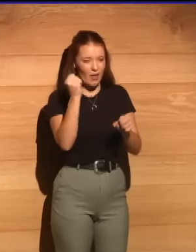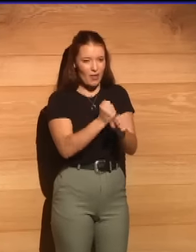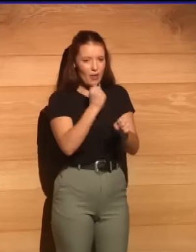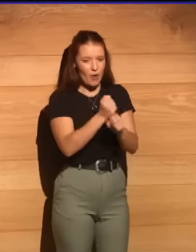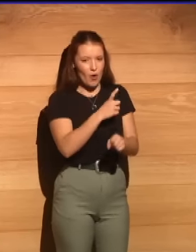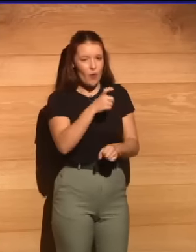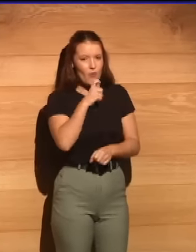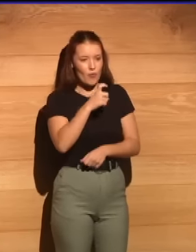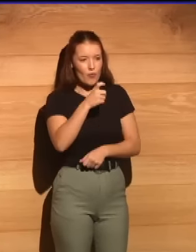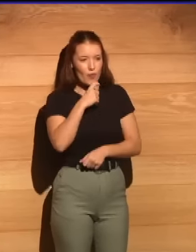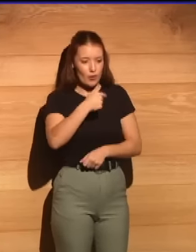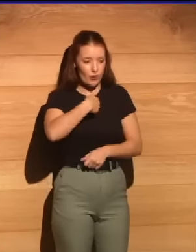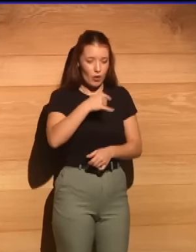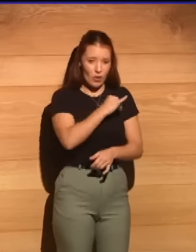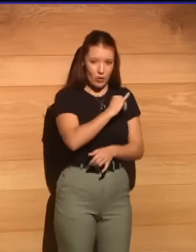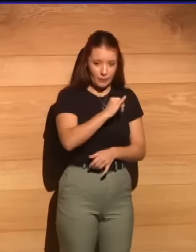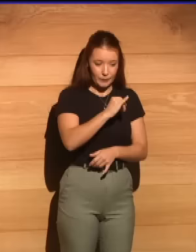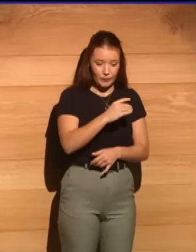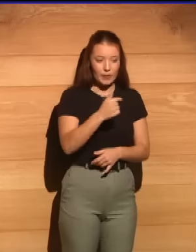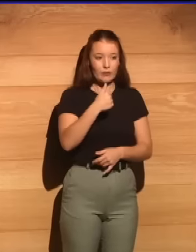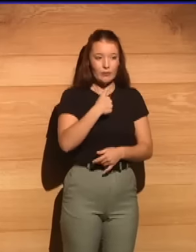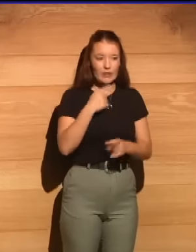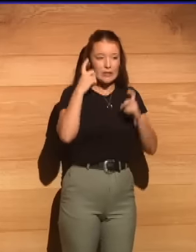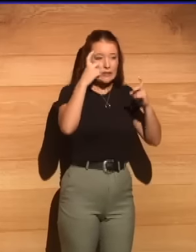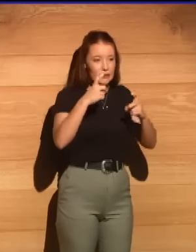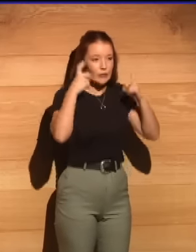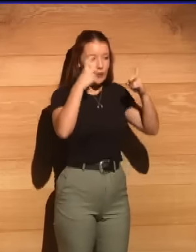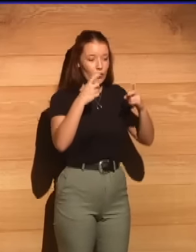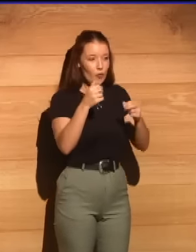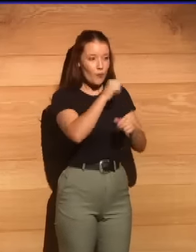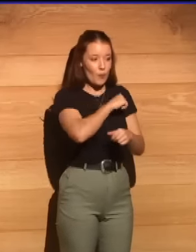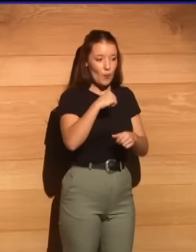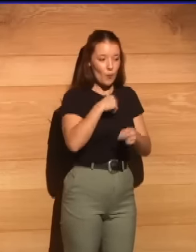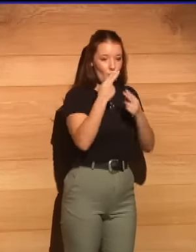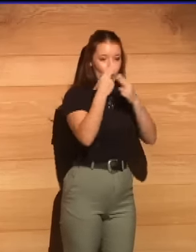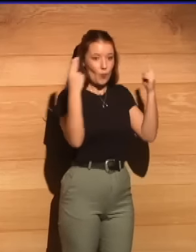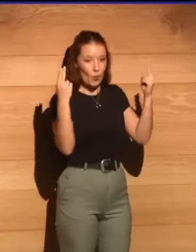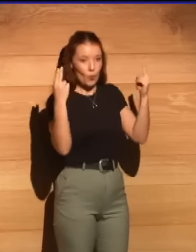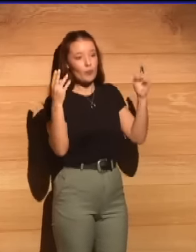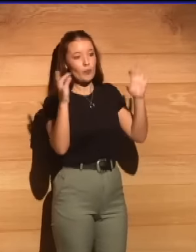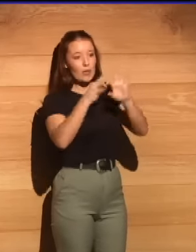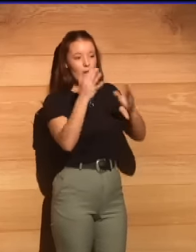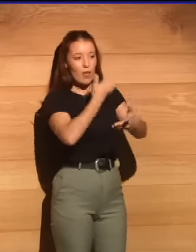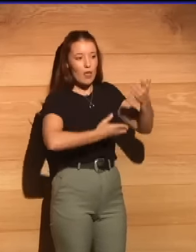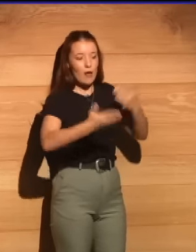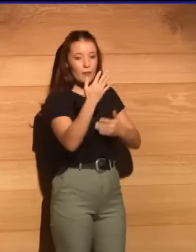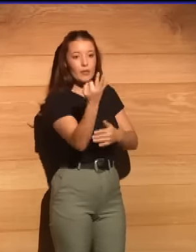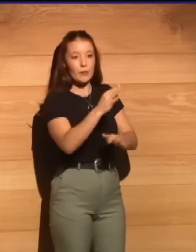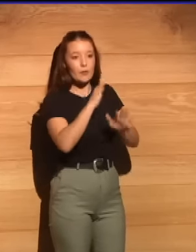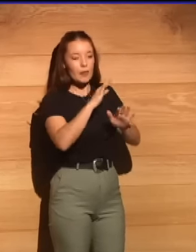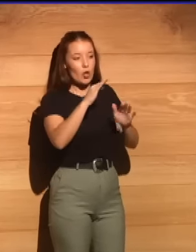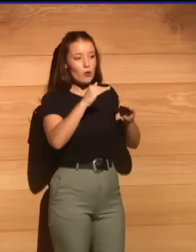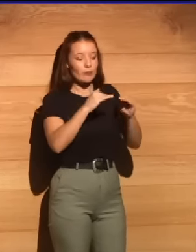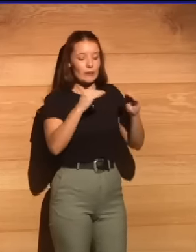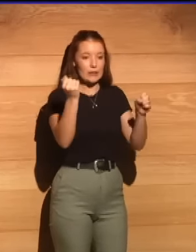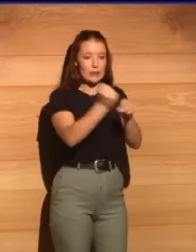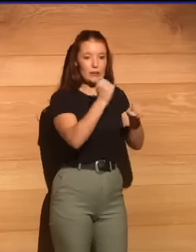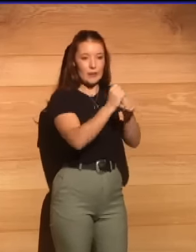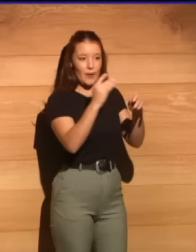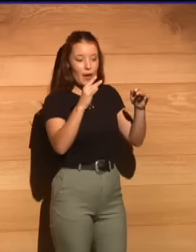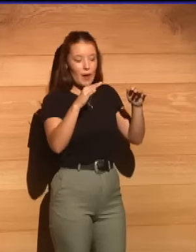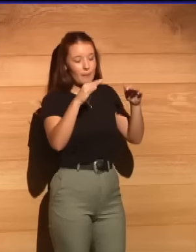es intentar que todos esos esfuerzos público-privados pasen un poco del voluntarismo, los alineemos en 5 o 6 direcciones concretas para que